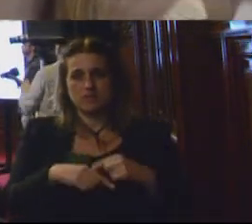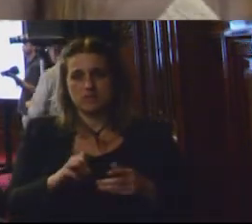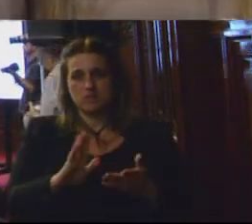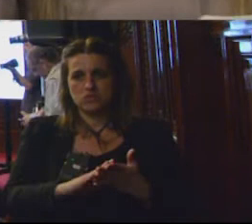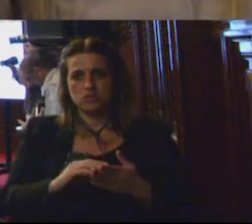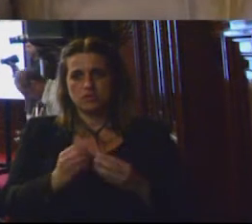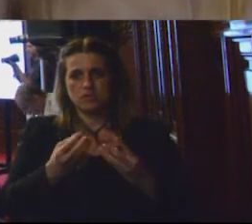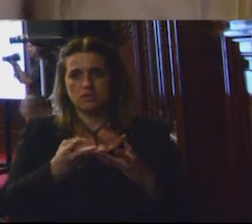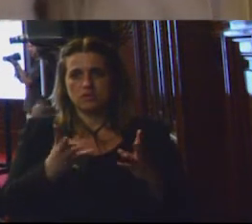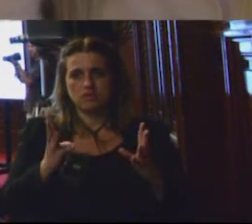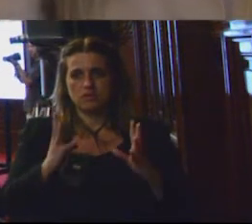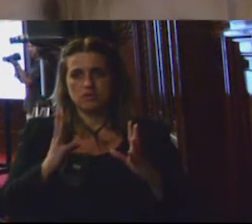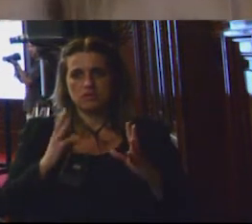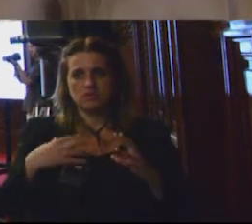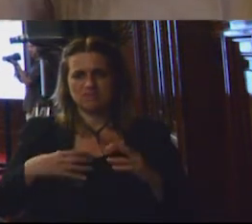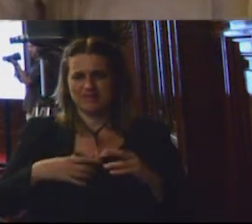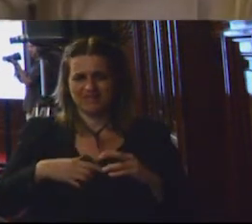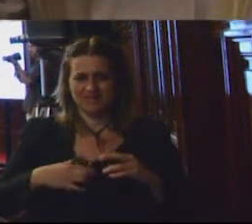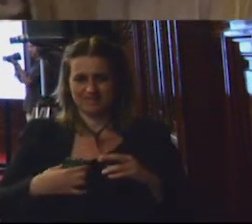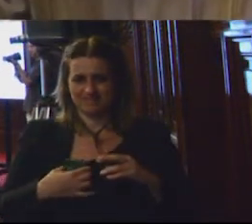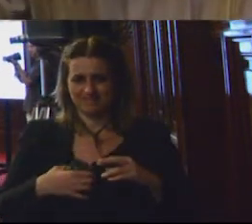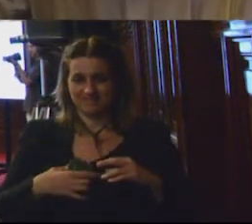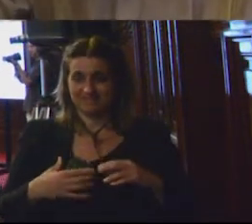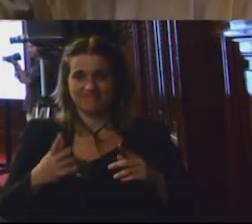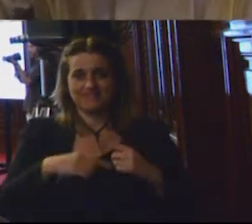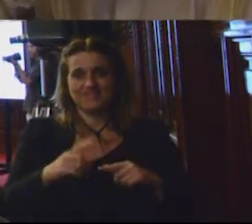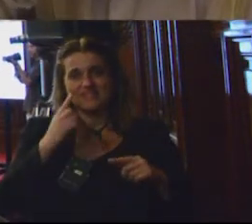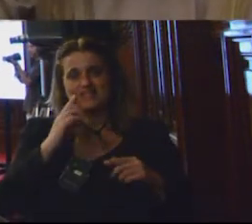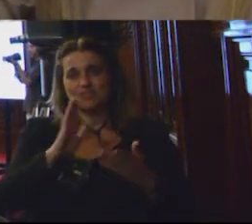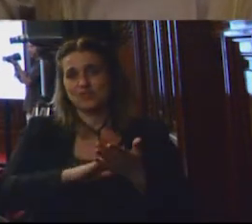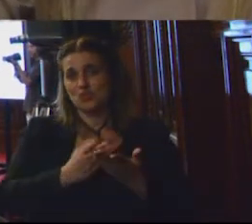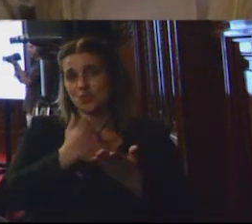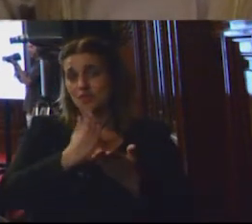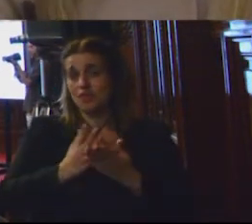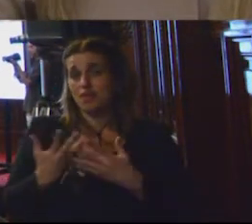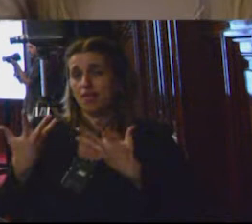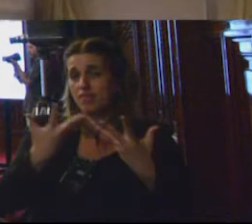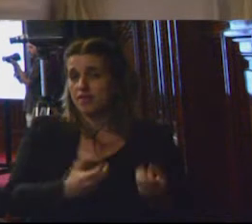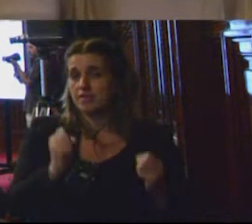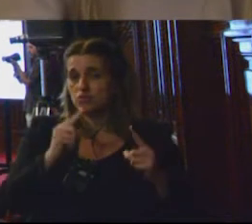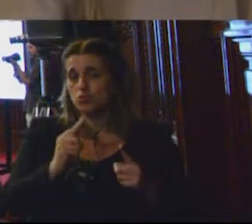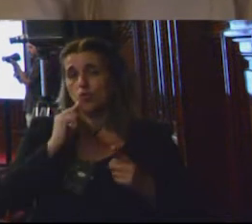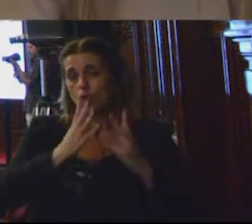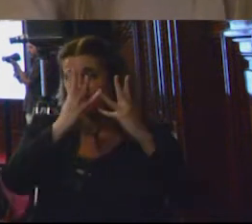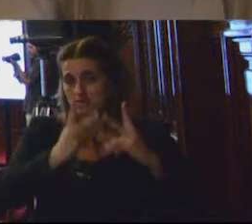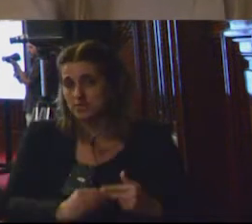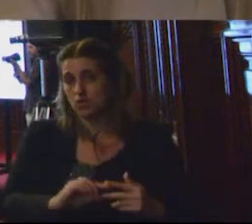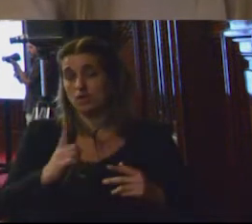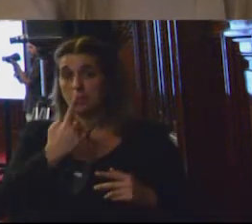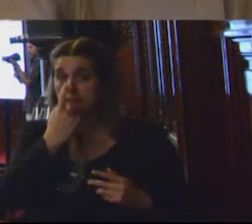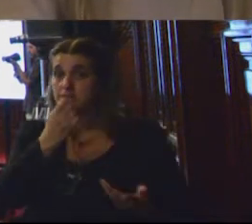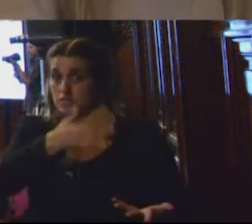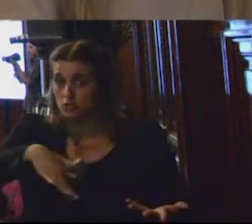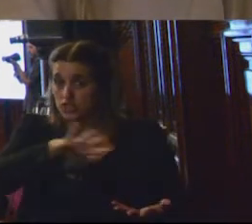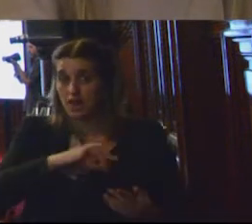com seu dever constitucional de defender a ordem jurídica e os interesses sociais e individuais